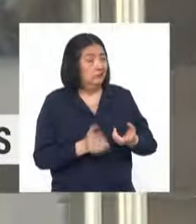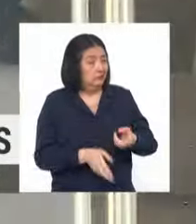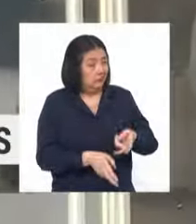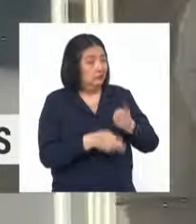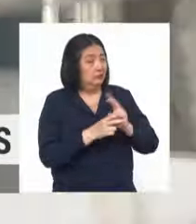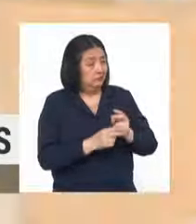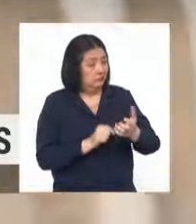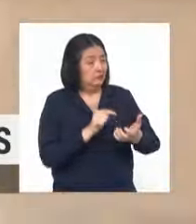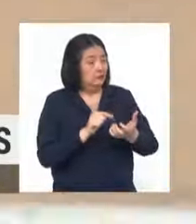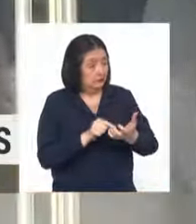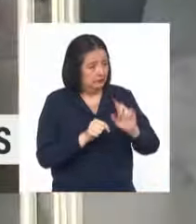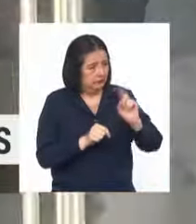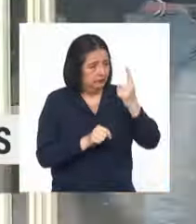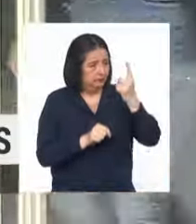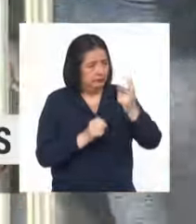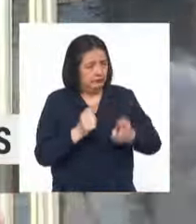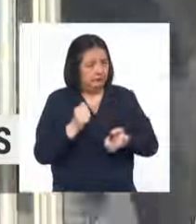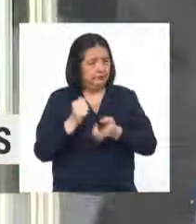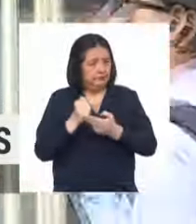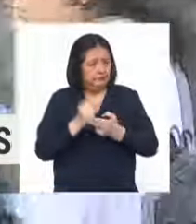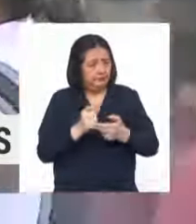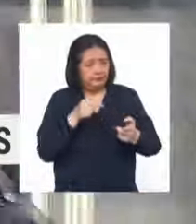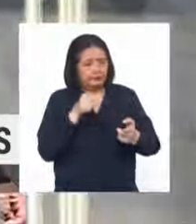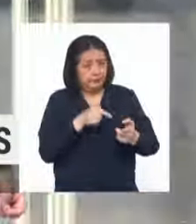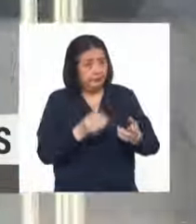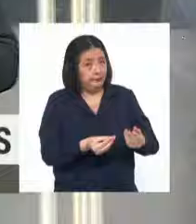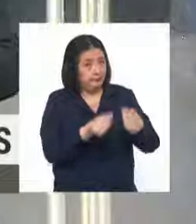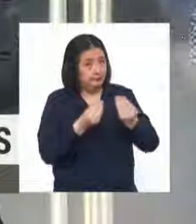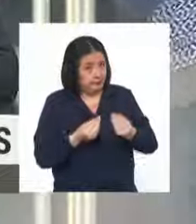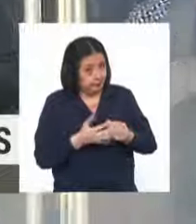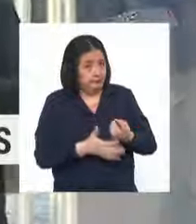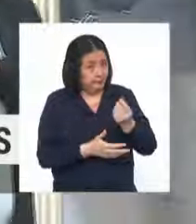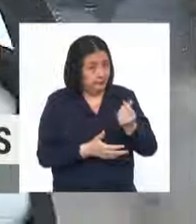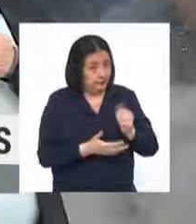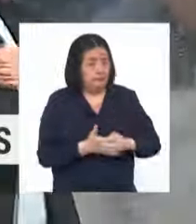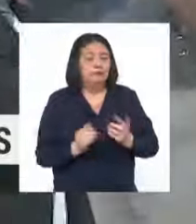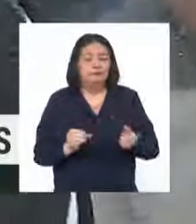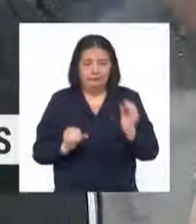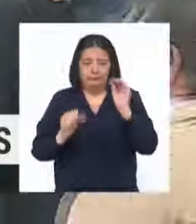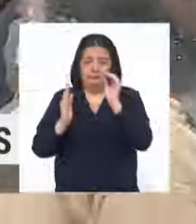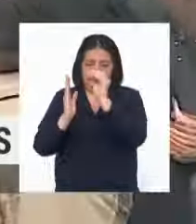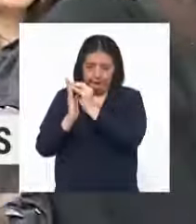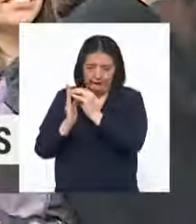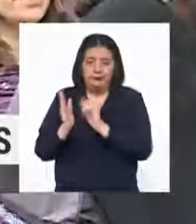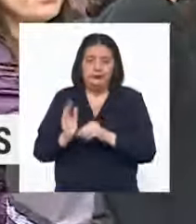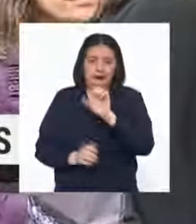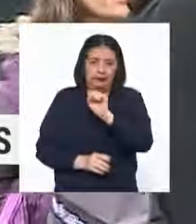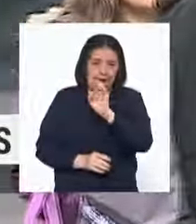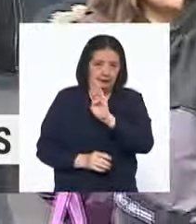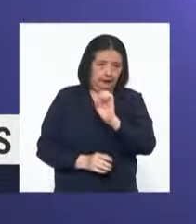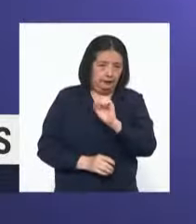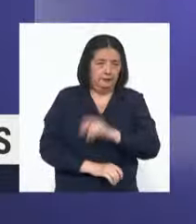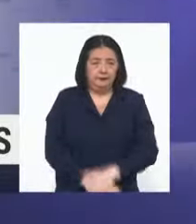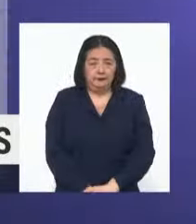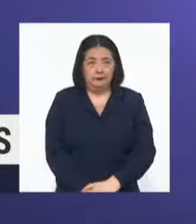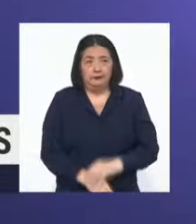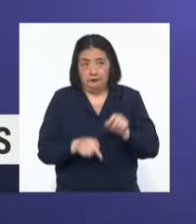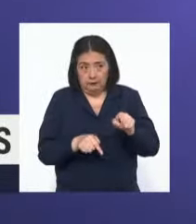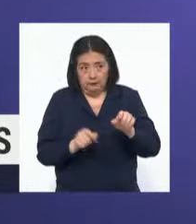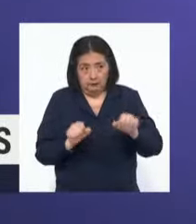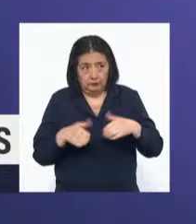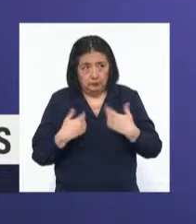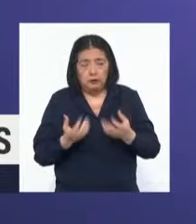préstamo, asegúrese de que la empresa que le ofrece esta solución financiera se encuentre inscrita en la SBS. Esto lo